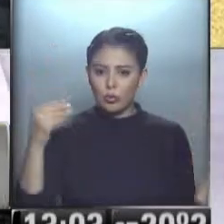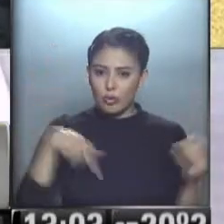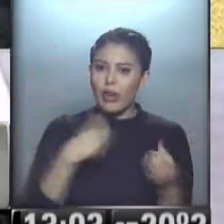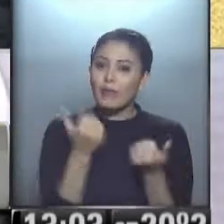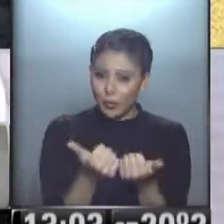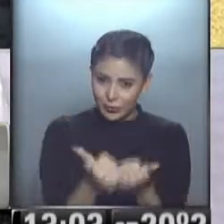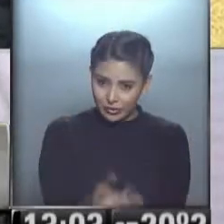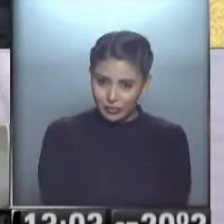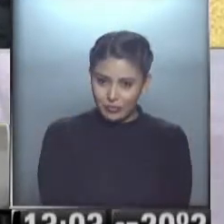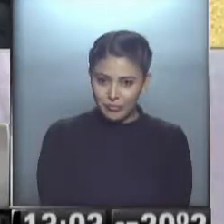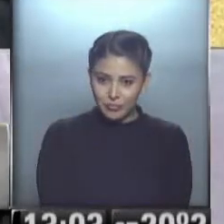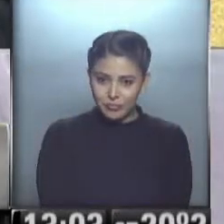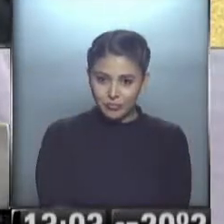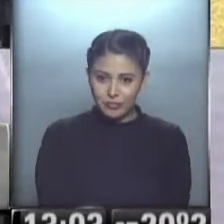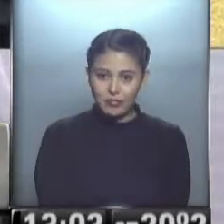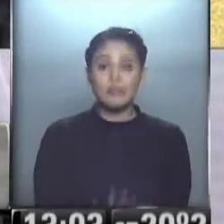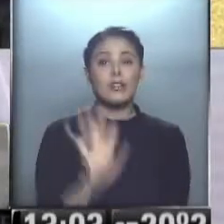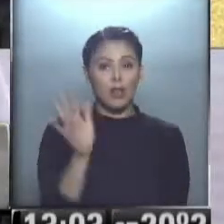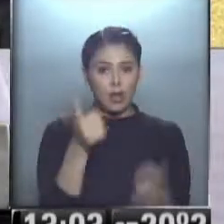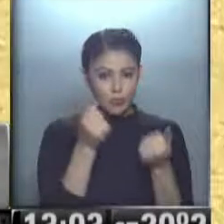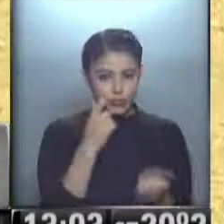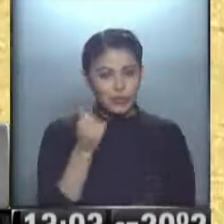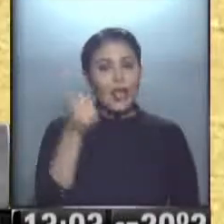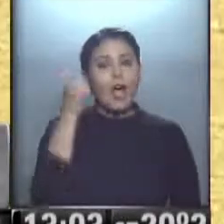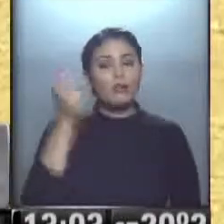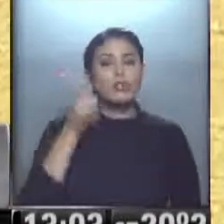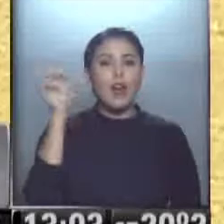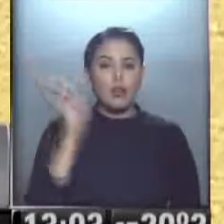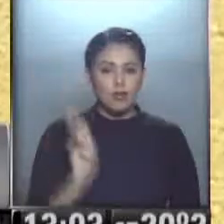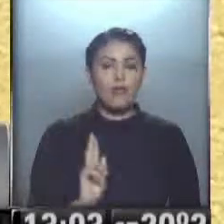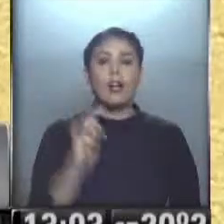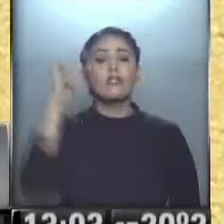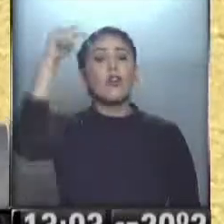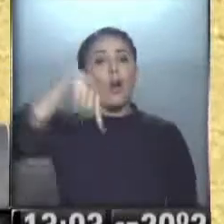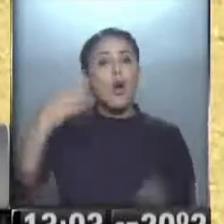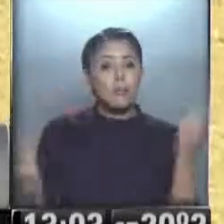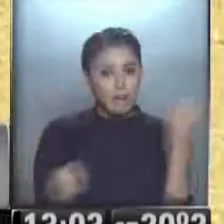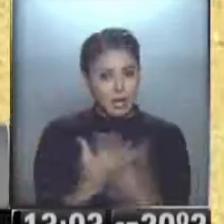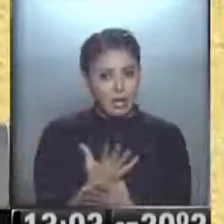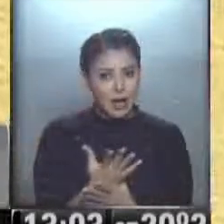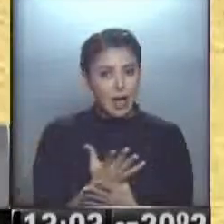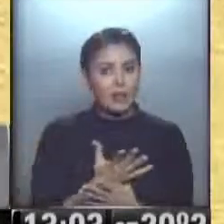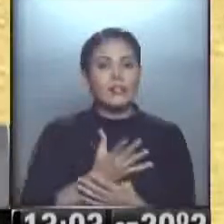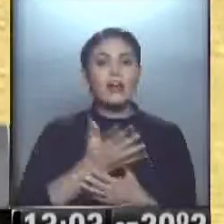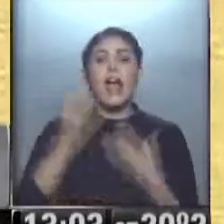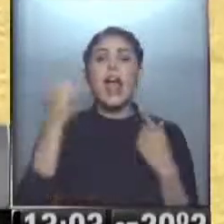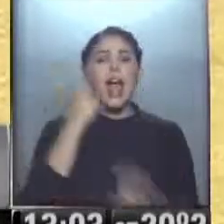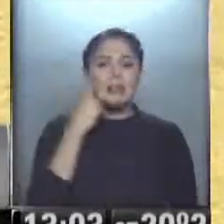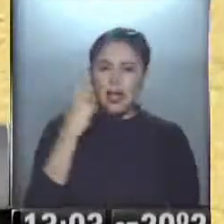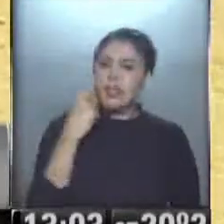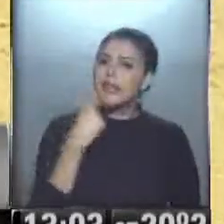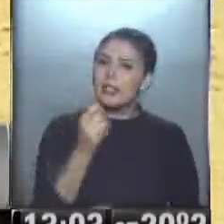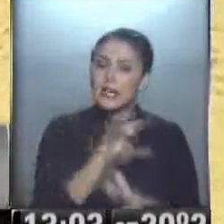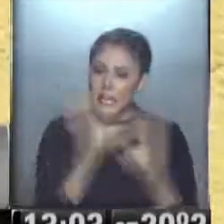Hola, Julieta. Muy buenos días, Agustina, Roberto. Esta mañana lo definió perfectamente el intendente.